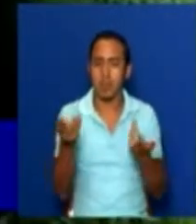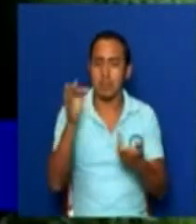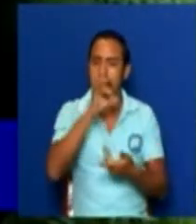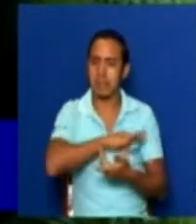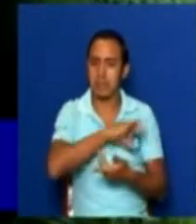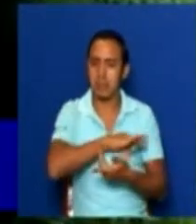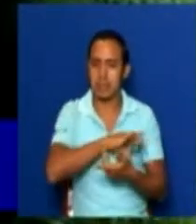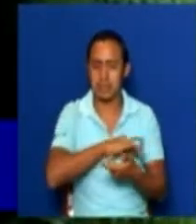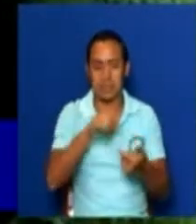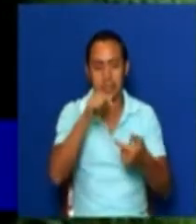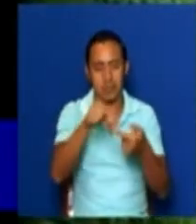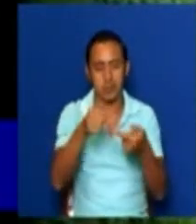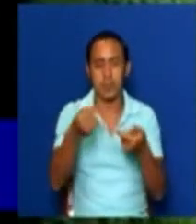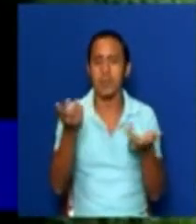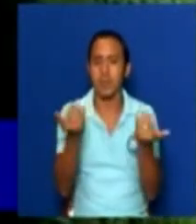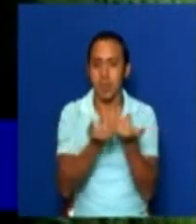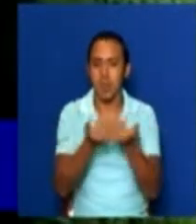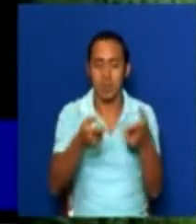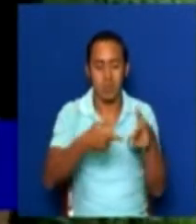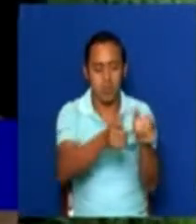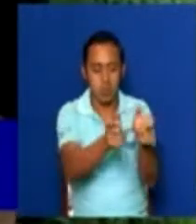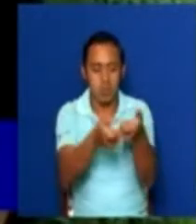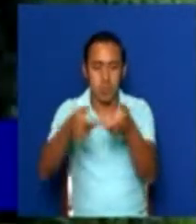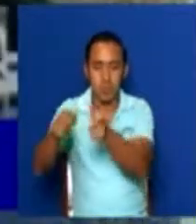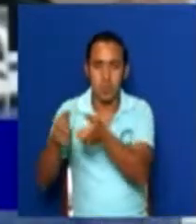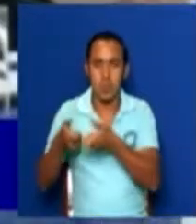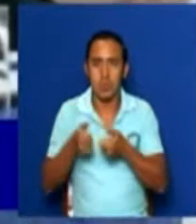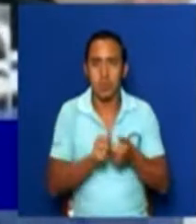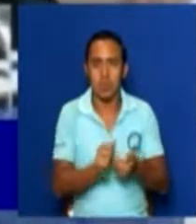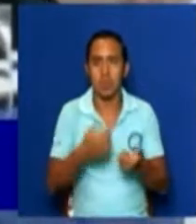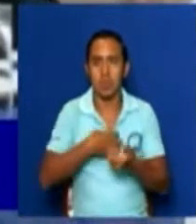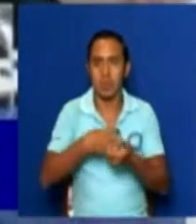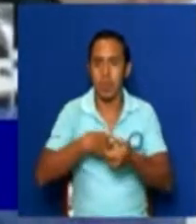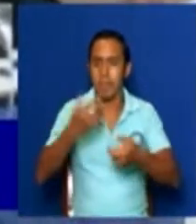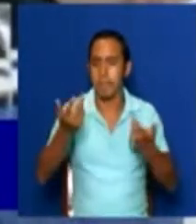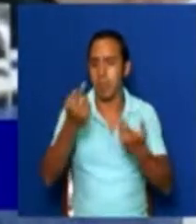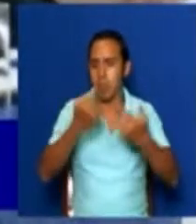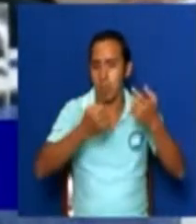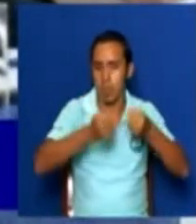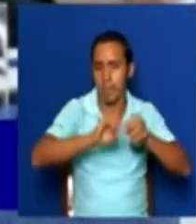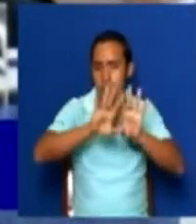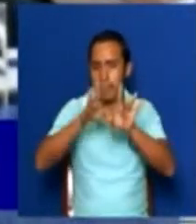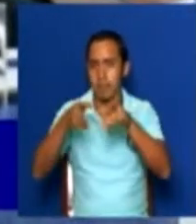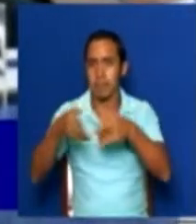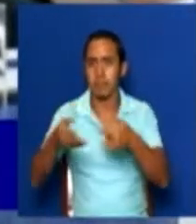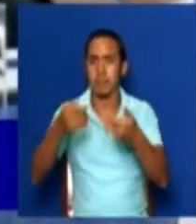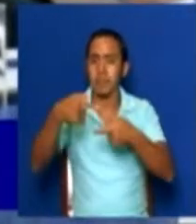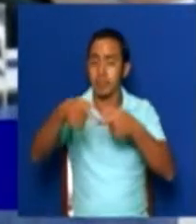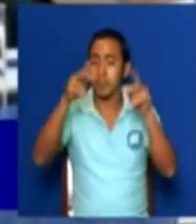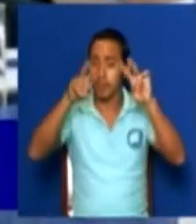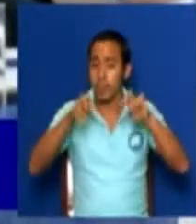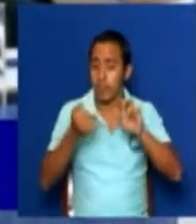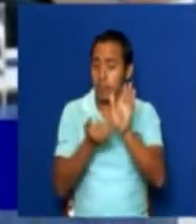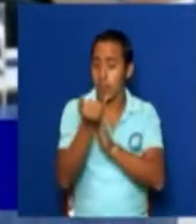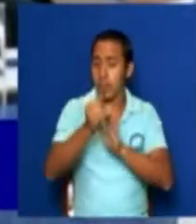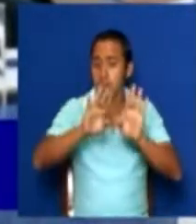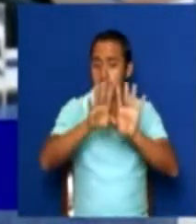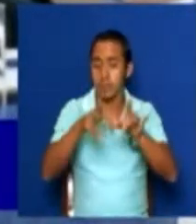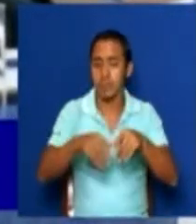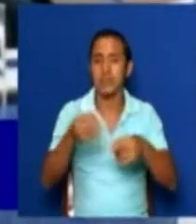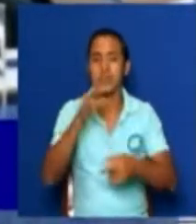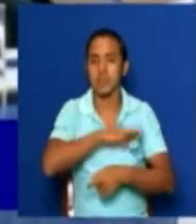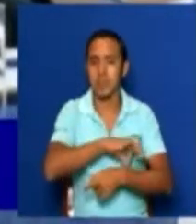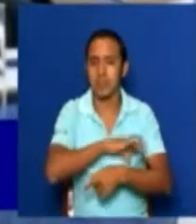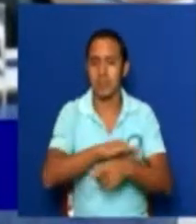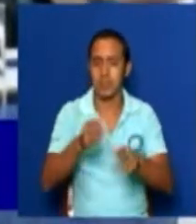la segmentación por sexo, también ese estudio revela, en el caso concreto de Nicaragua, el aumento de los ingresos